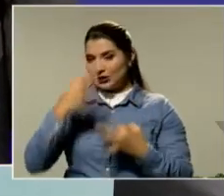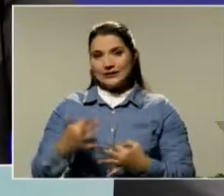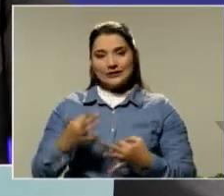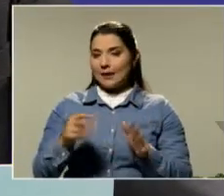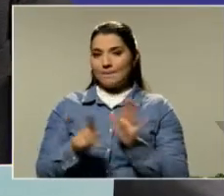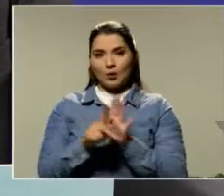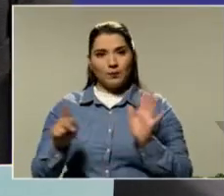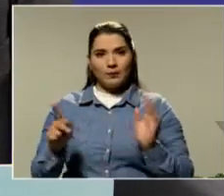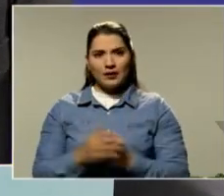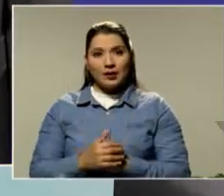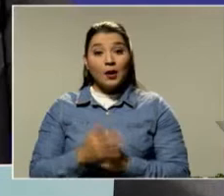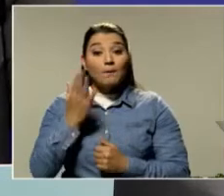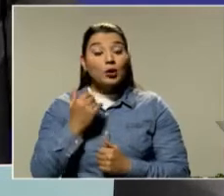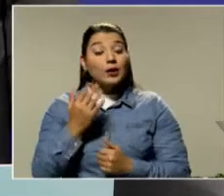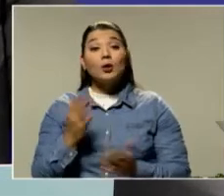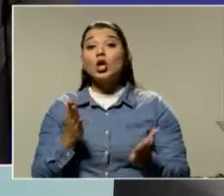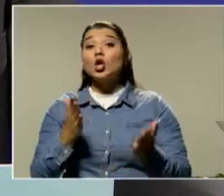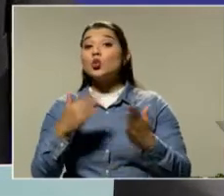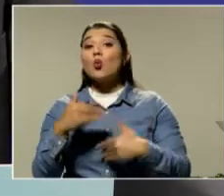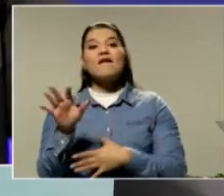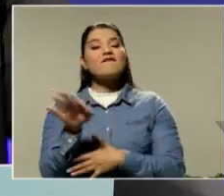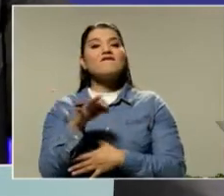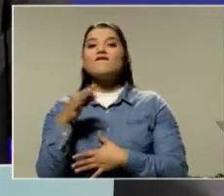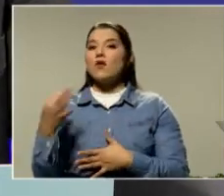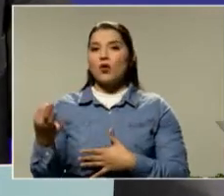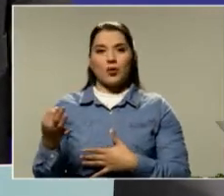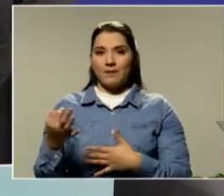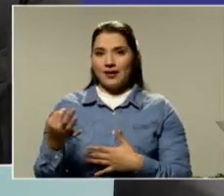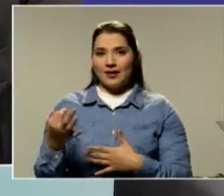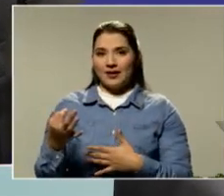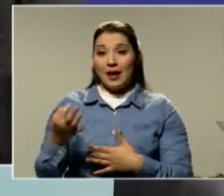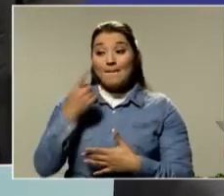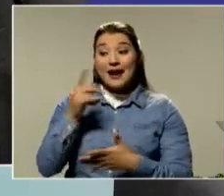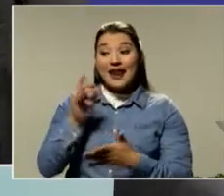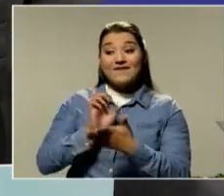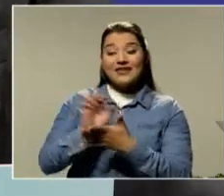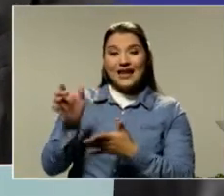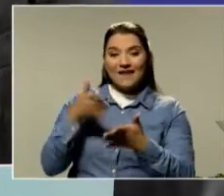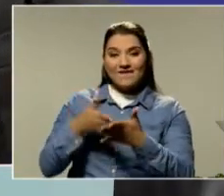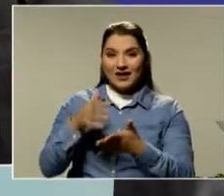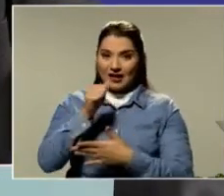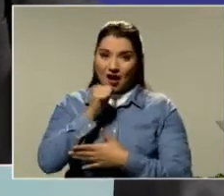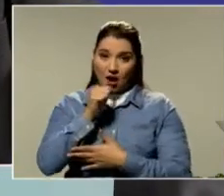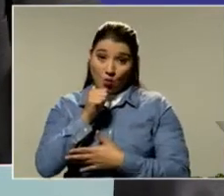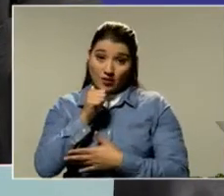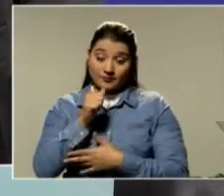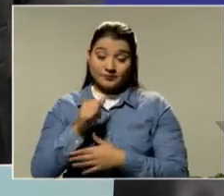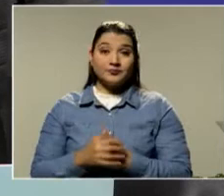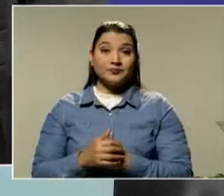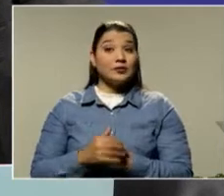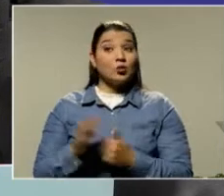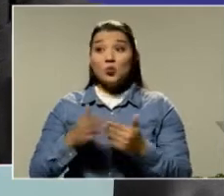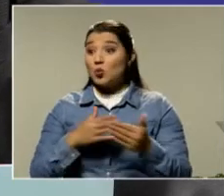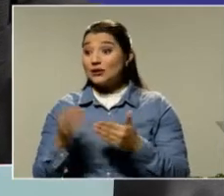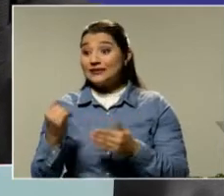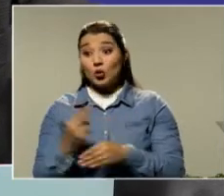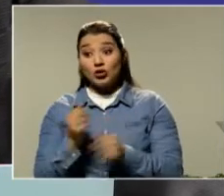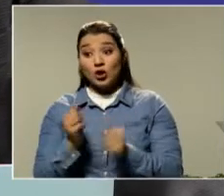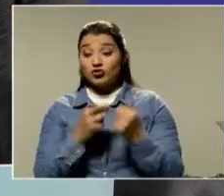porque no había manera de que no llegara a los acuíferos aún usándolo responsablemente. Entonces, bueno, lo